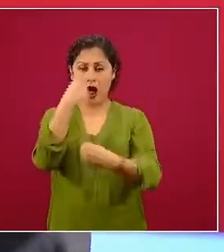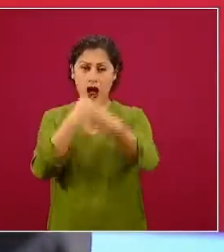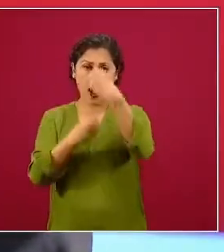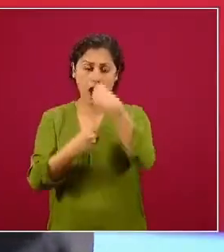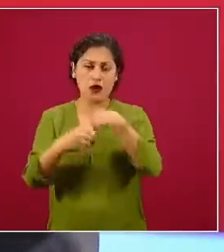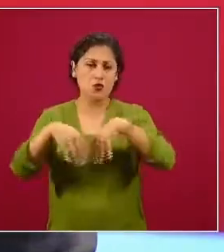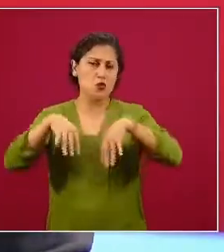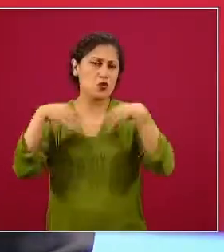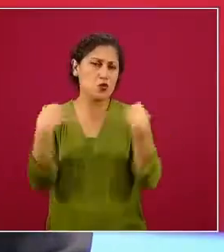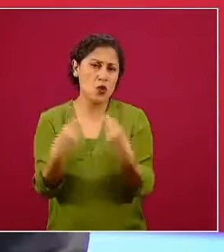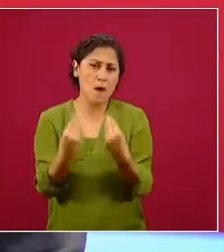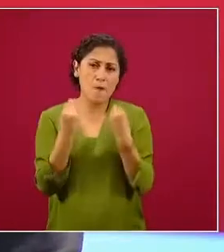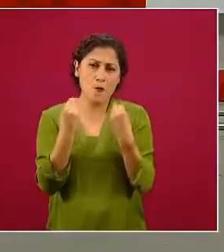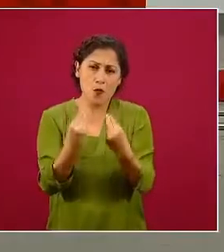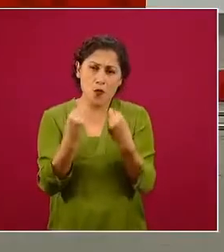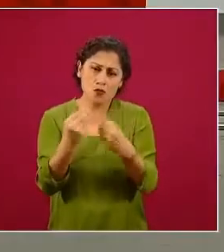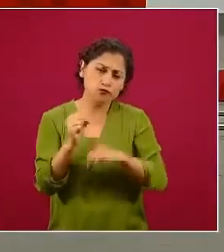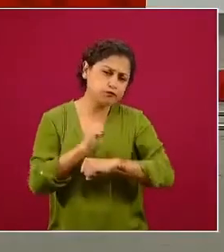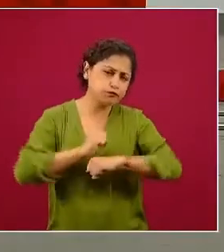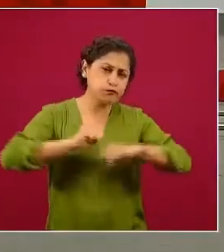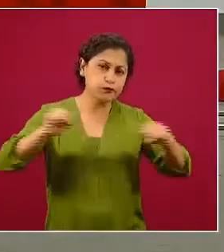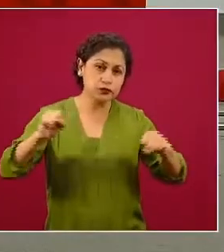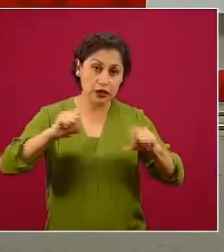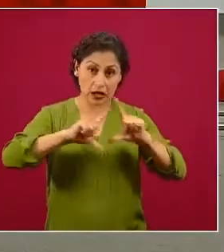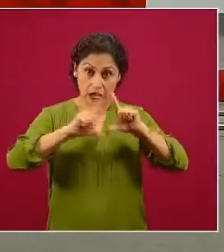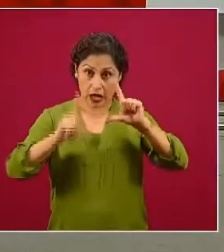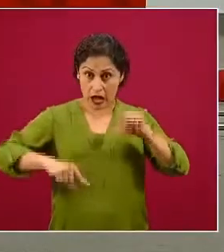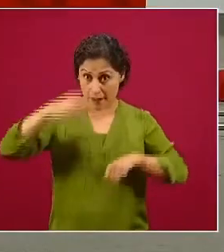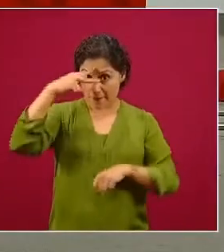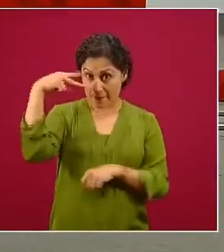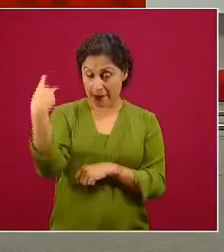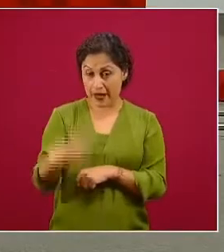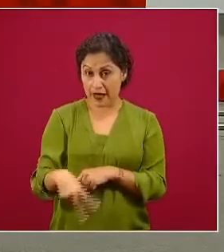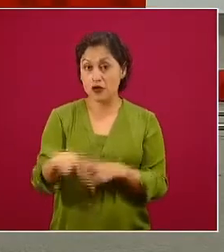peso muy rápidamente. En México, 35% de las